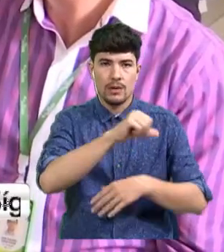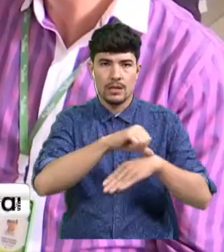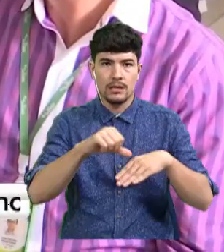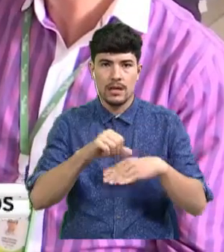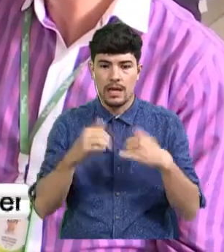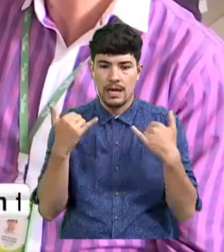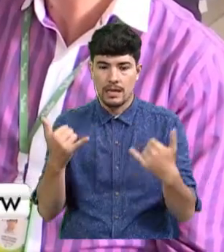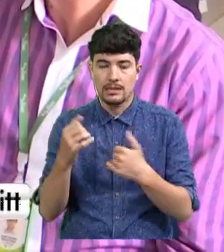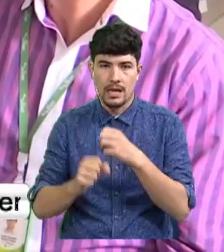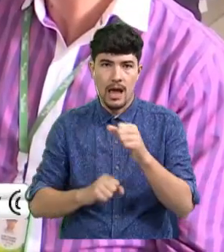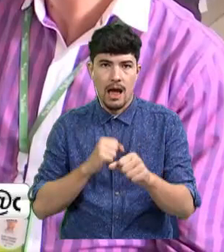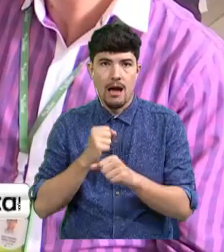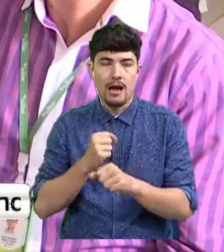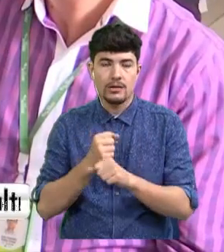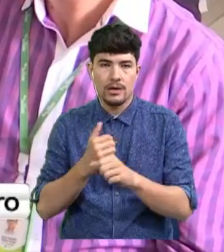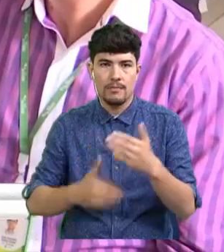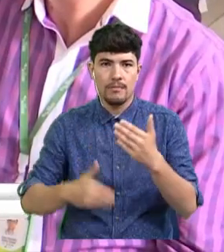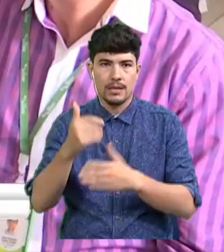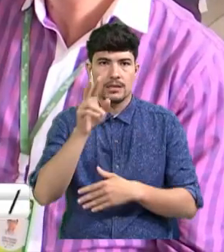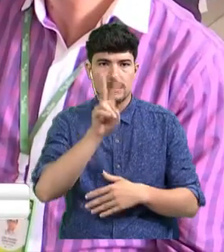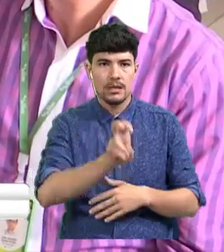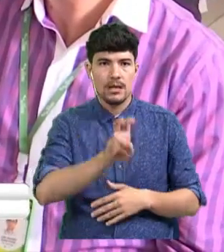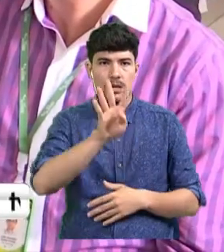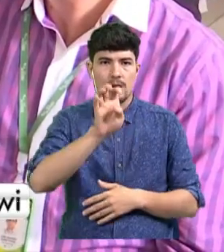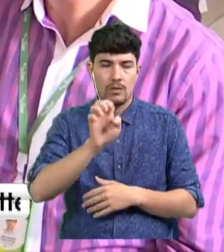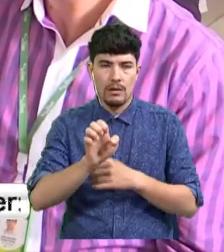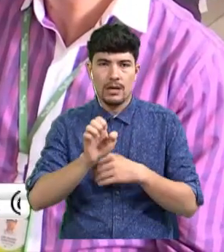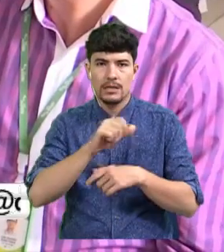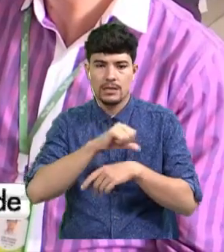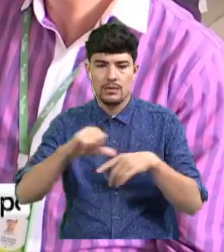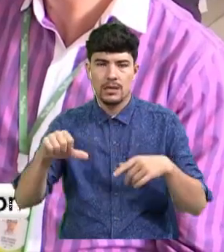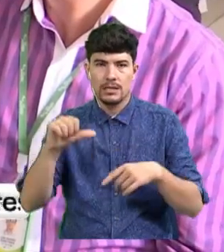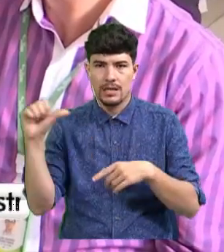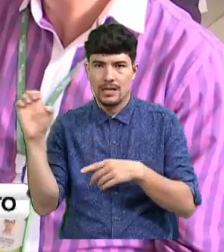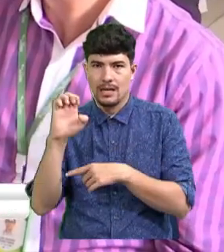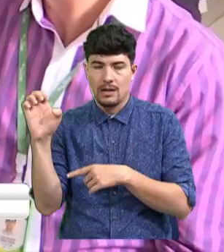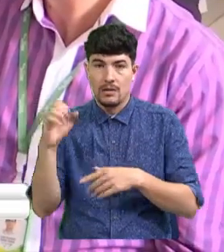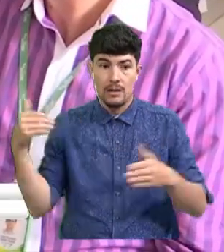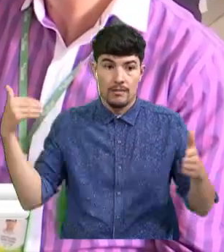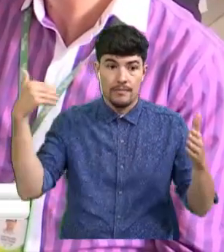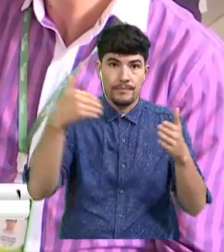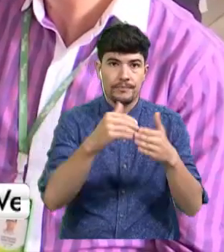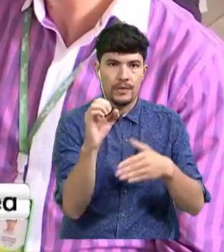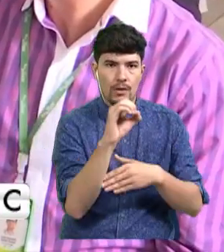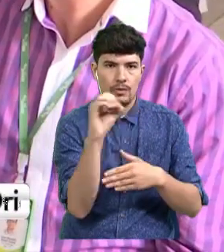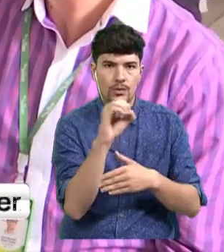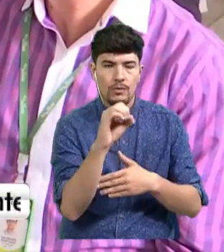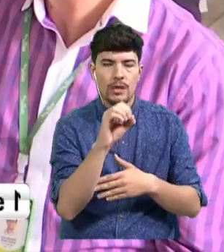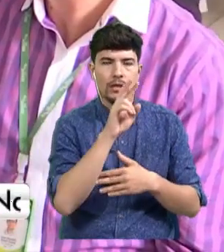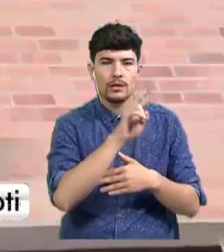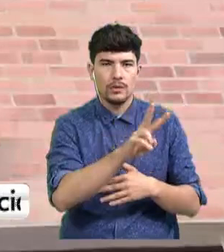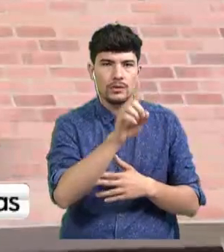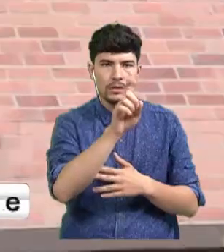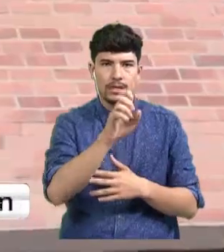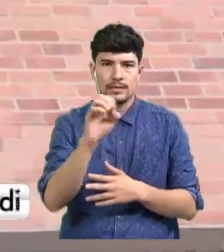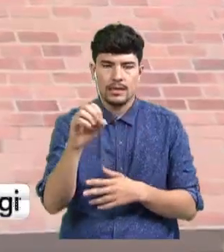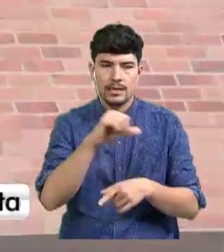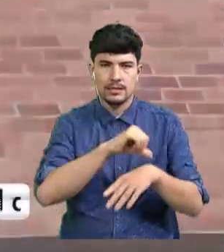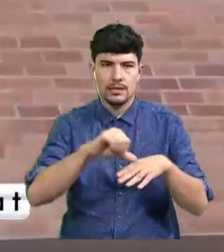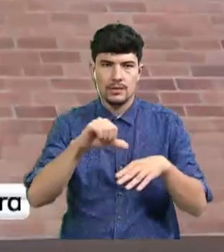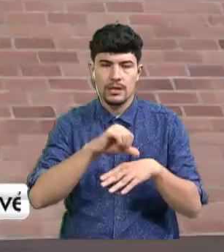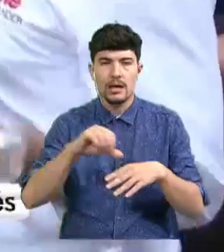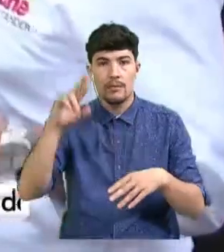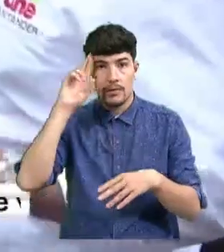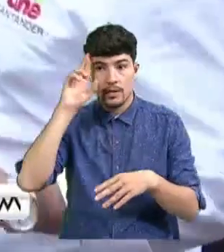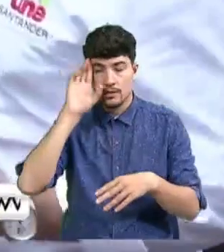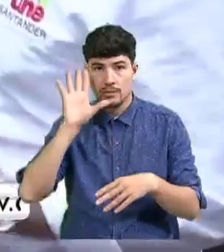Este año arrancamos con 79 cirugías en enero y ya en el mes de octubre hemos hecho 260. Es así,